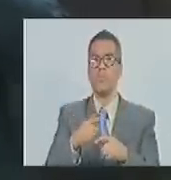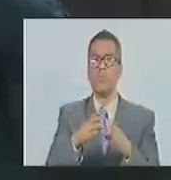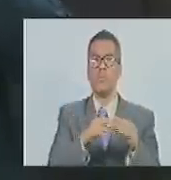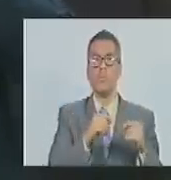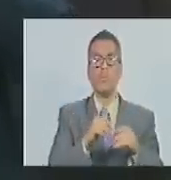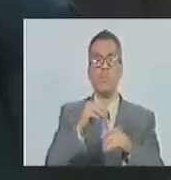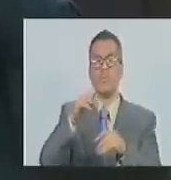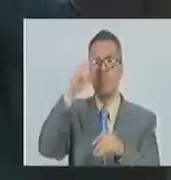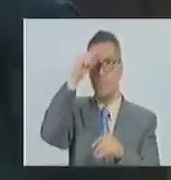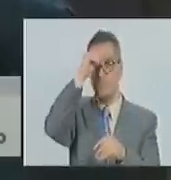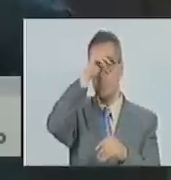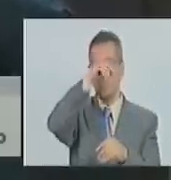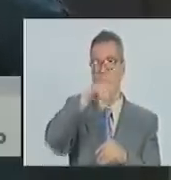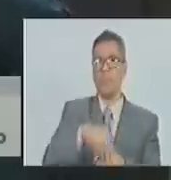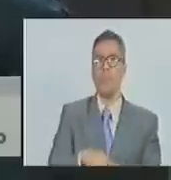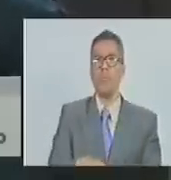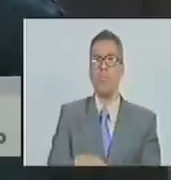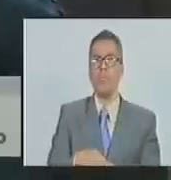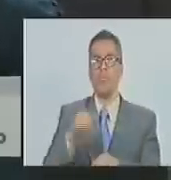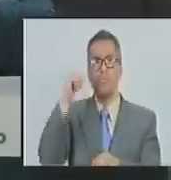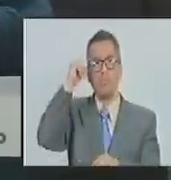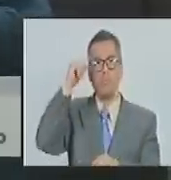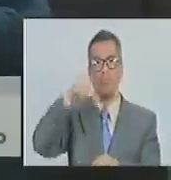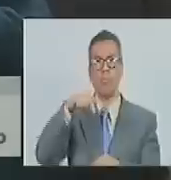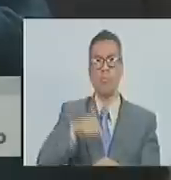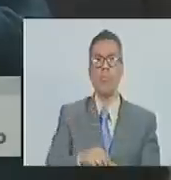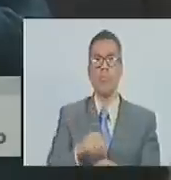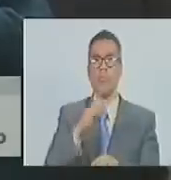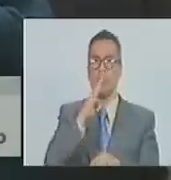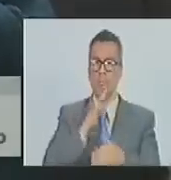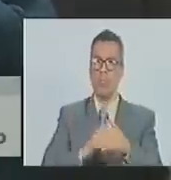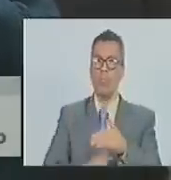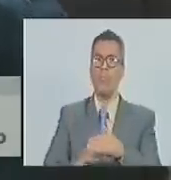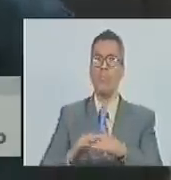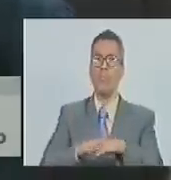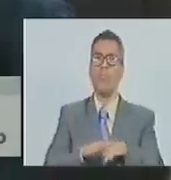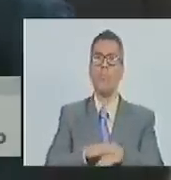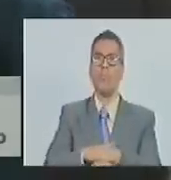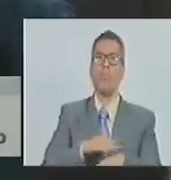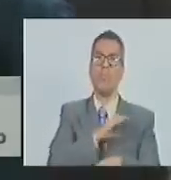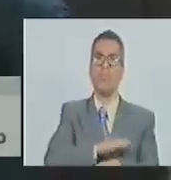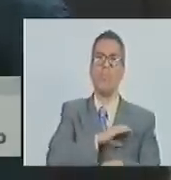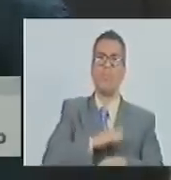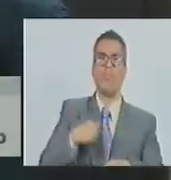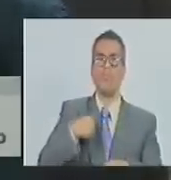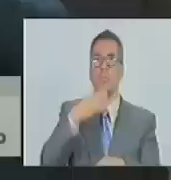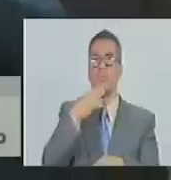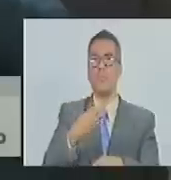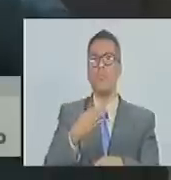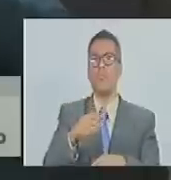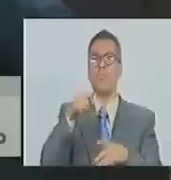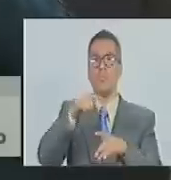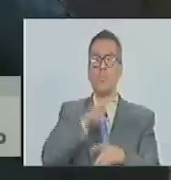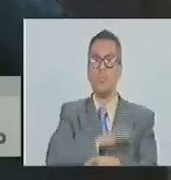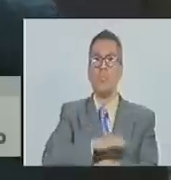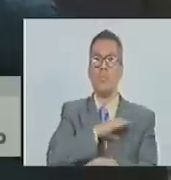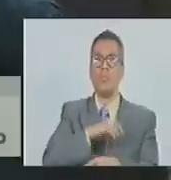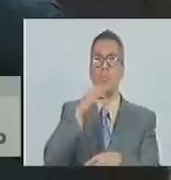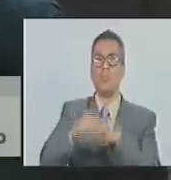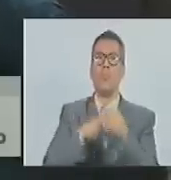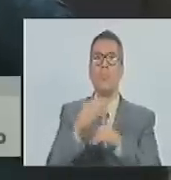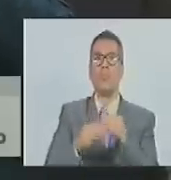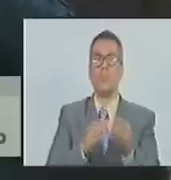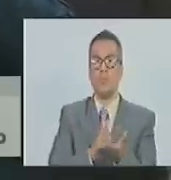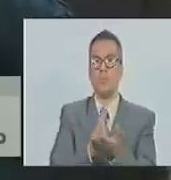Donald Trump, yo desde esta humilde posición me atrevo a pedir que esa comisión revise con